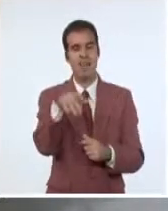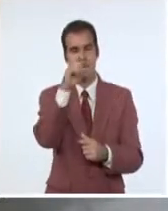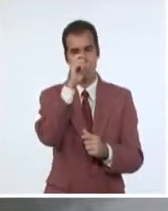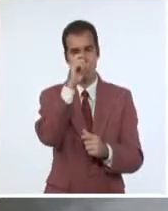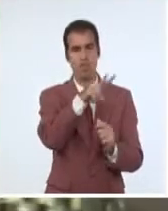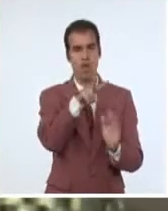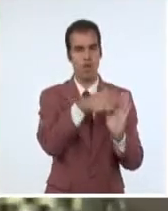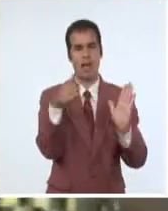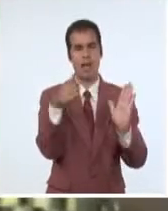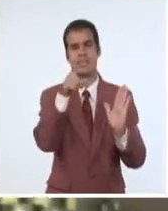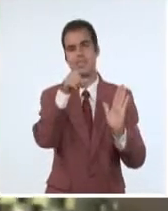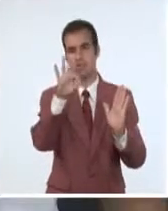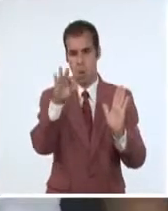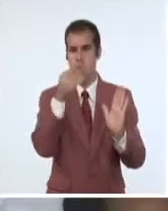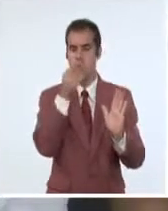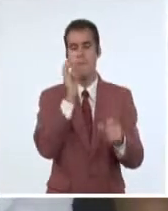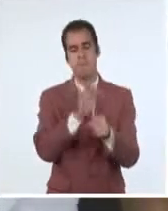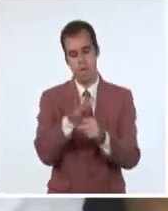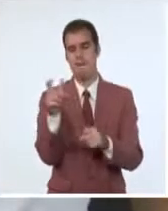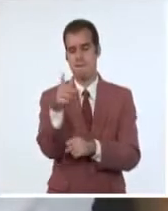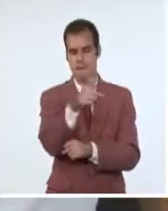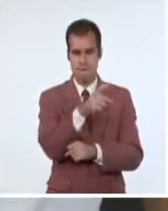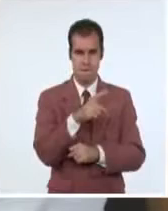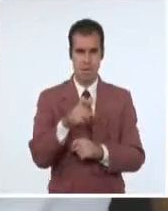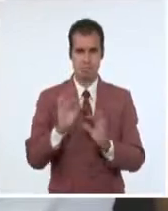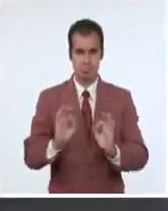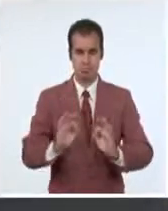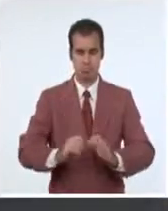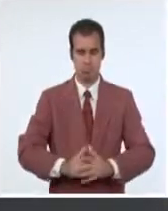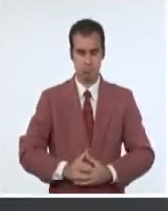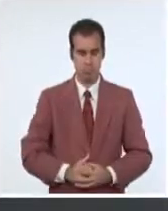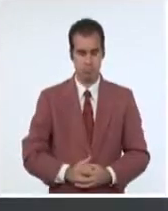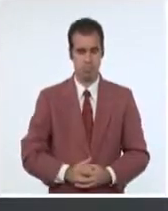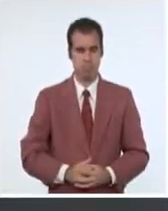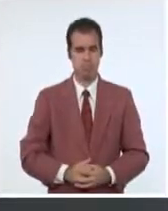años de edad. Lisbeth Benin Matos, Sistema Informativo de la Televisión Cubana.